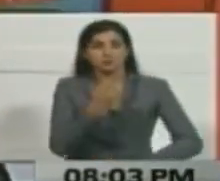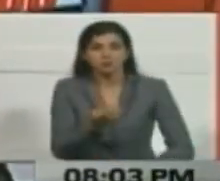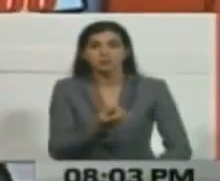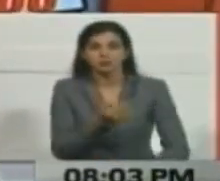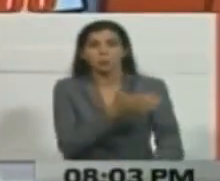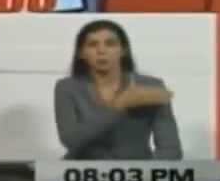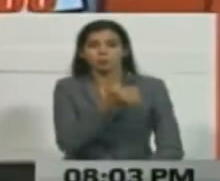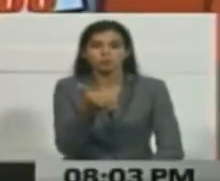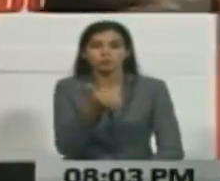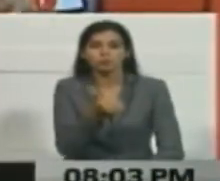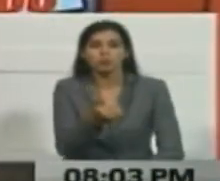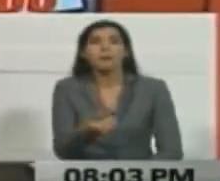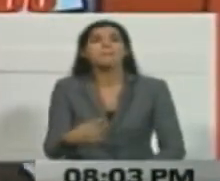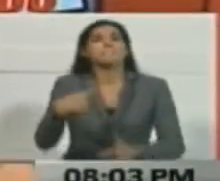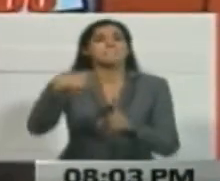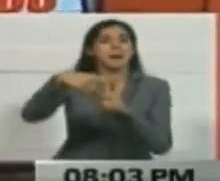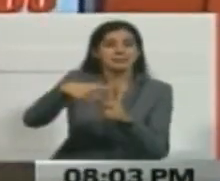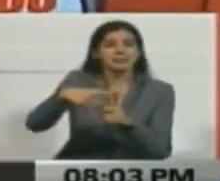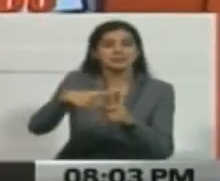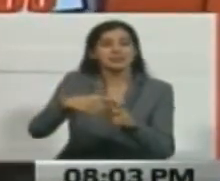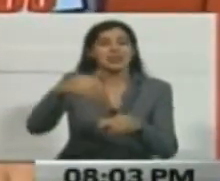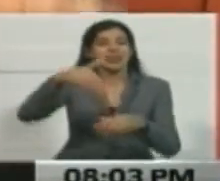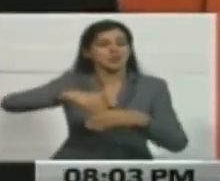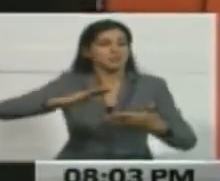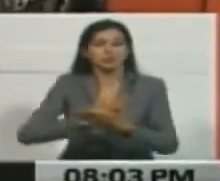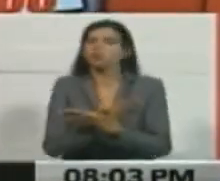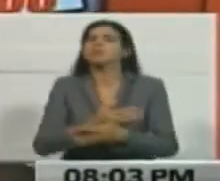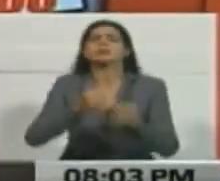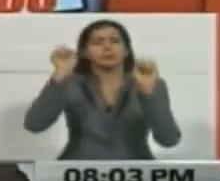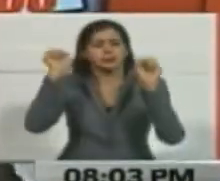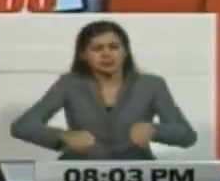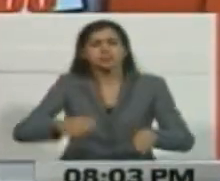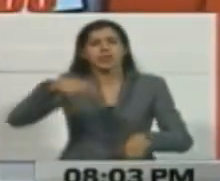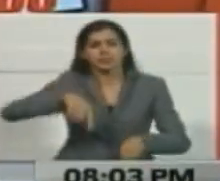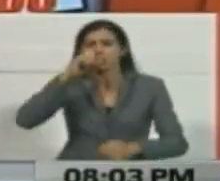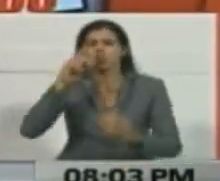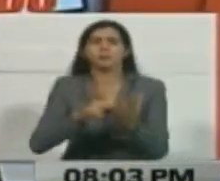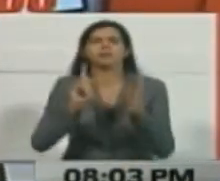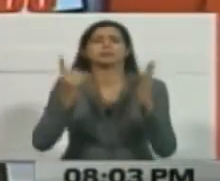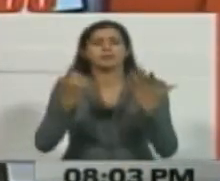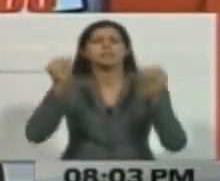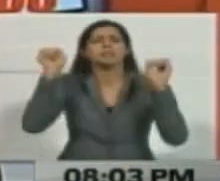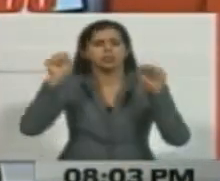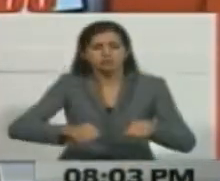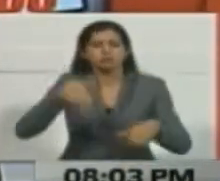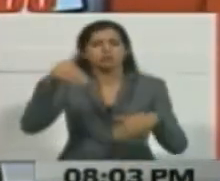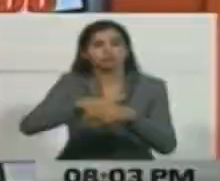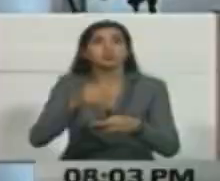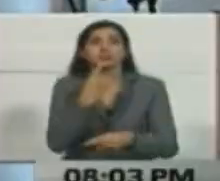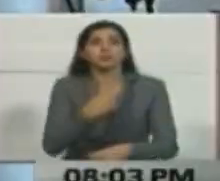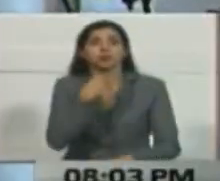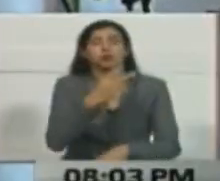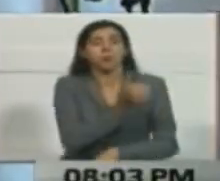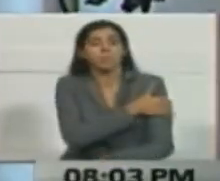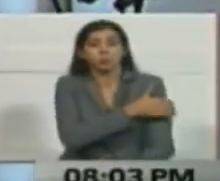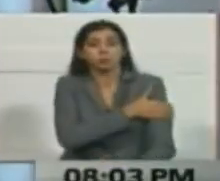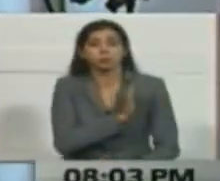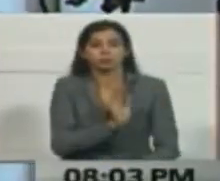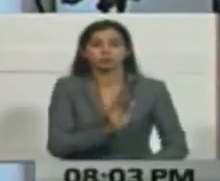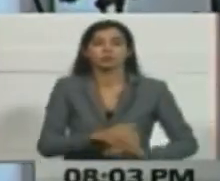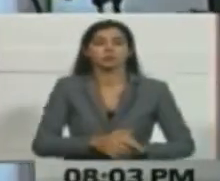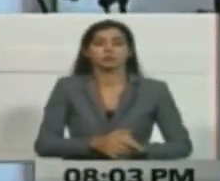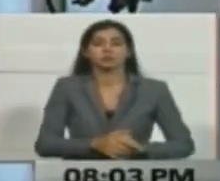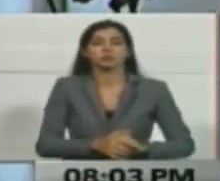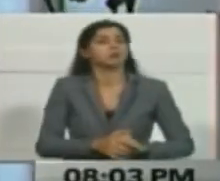ello, el referéndum será a contrapelo y como sea, este mismo año, lo dicen los voceros de la MUT. Todo esto arropado